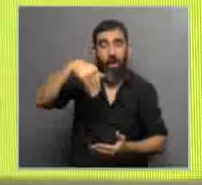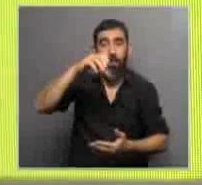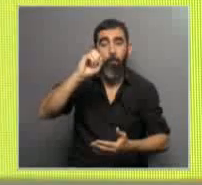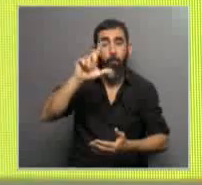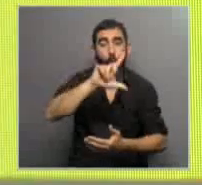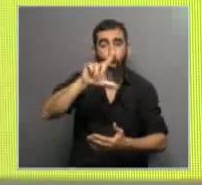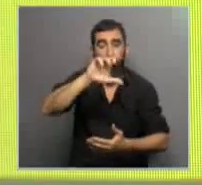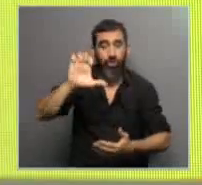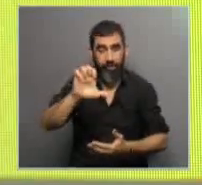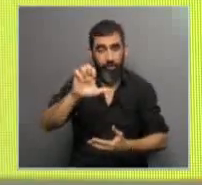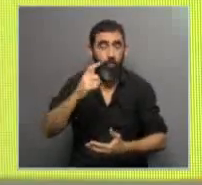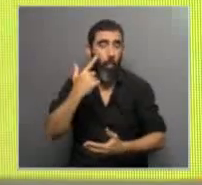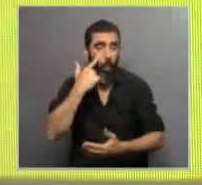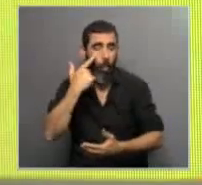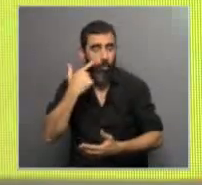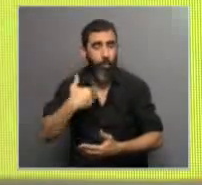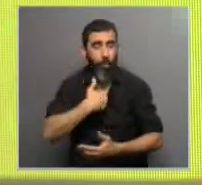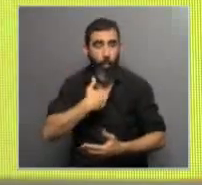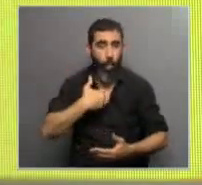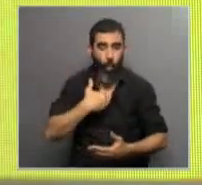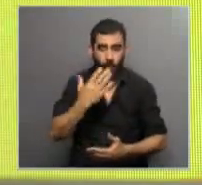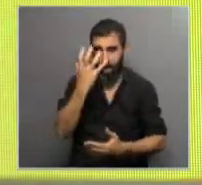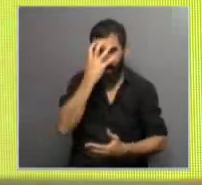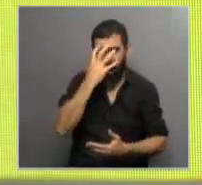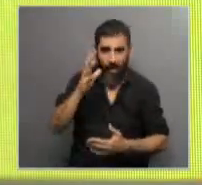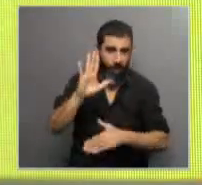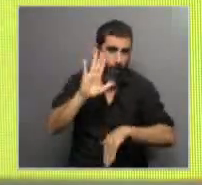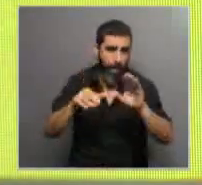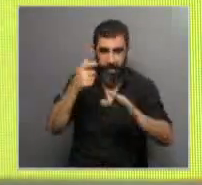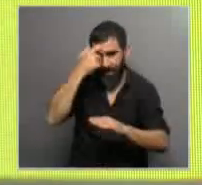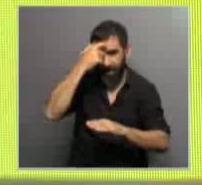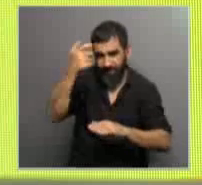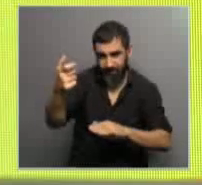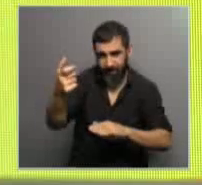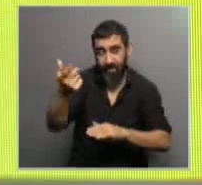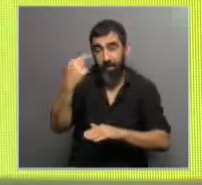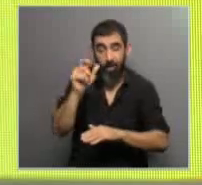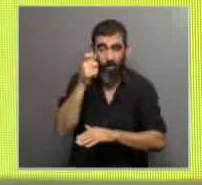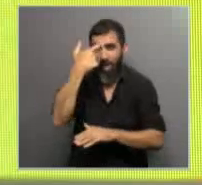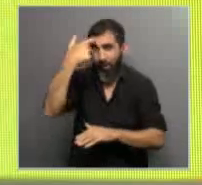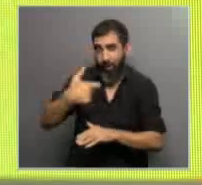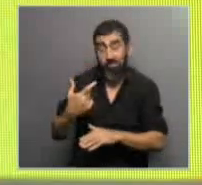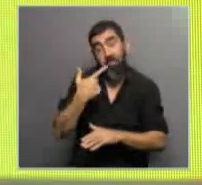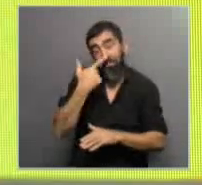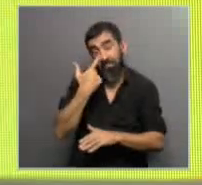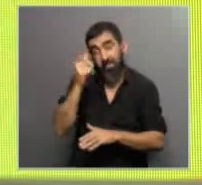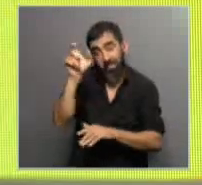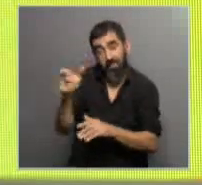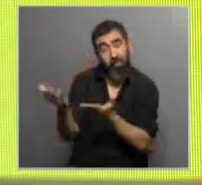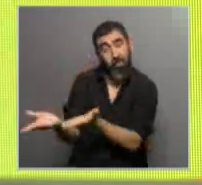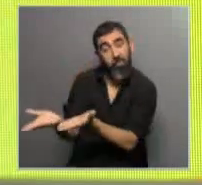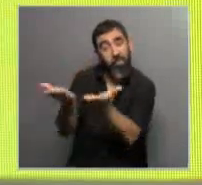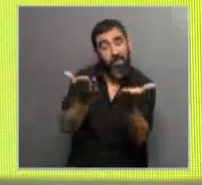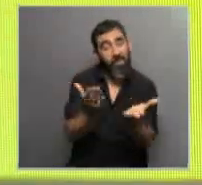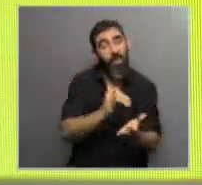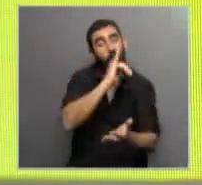quizás más conocidos por su rol en carnaval que por la ciencia que practica pero creo que como personaje es bien interesante que el mismo se presente y